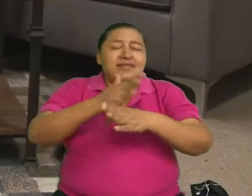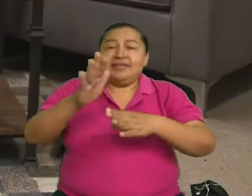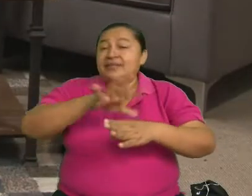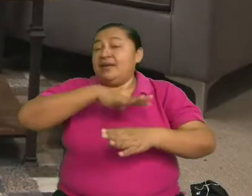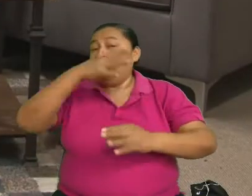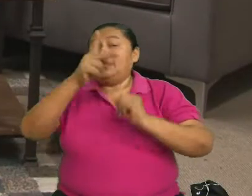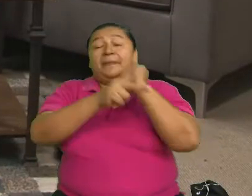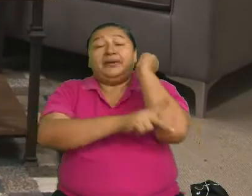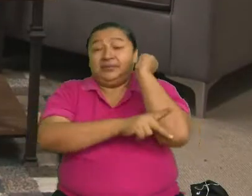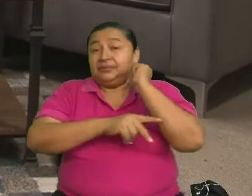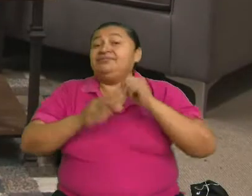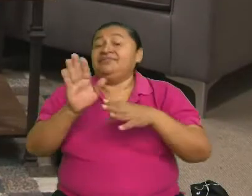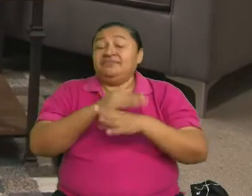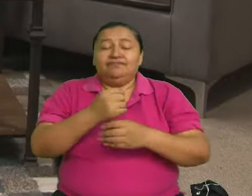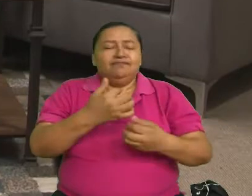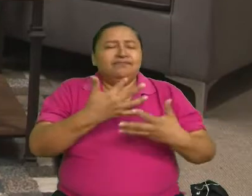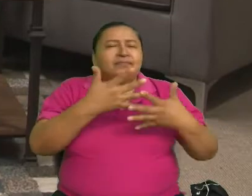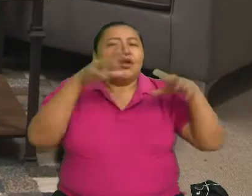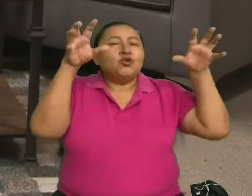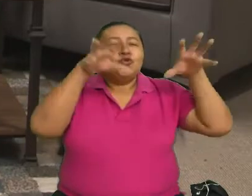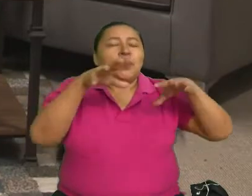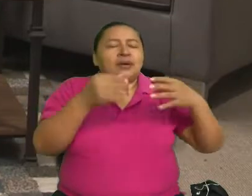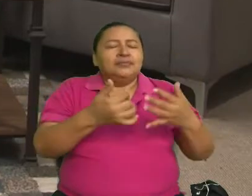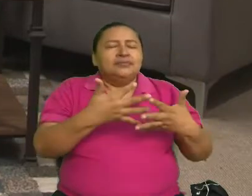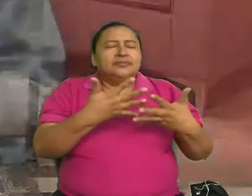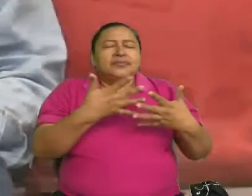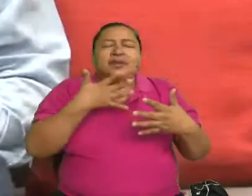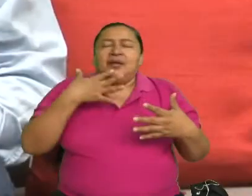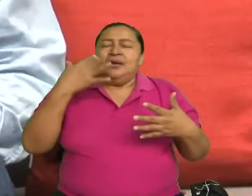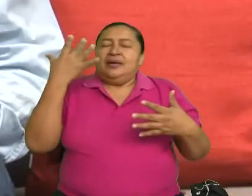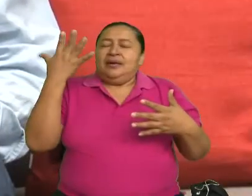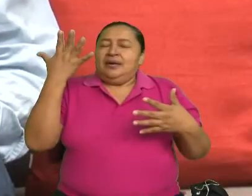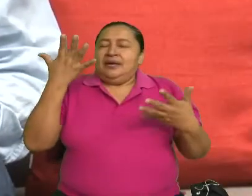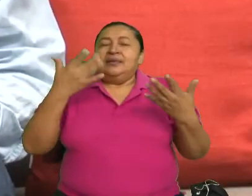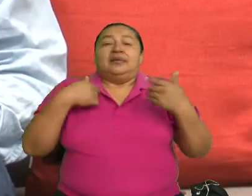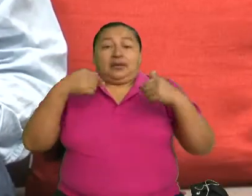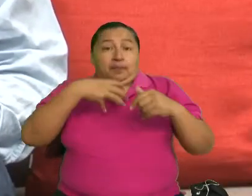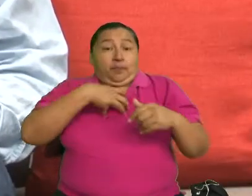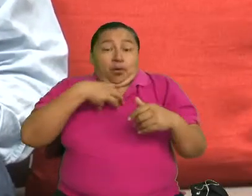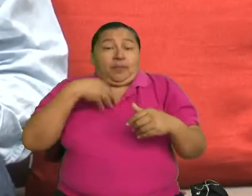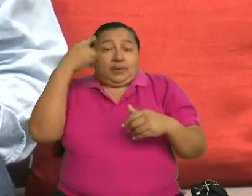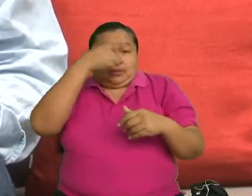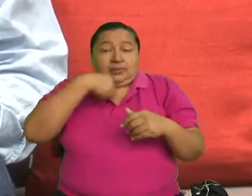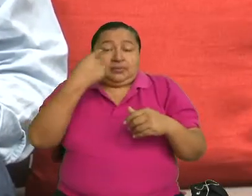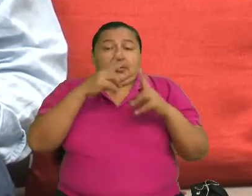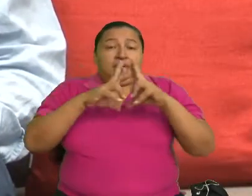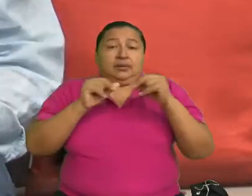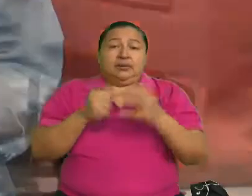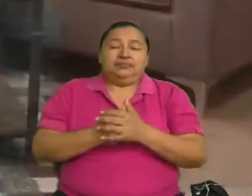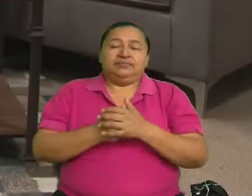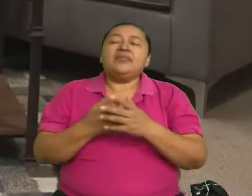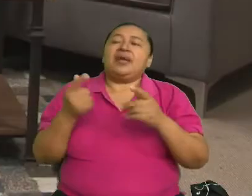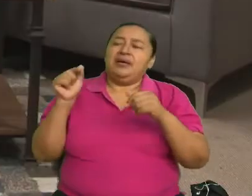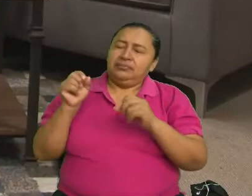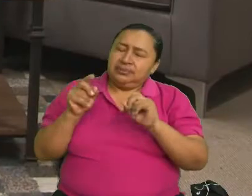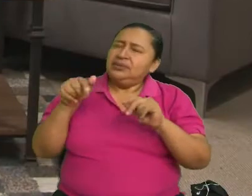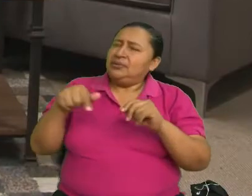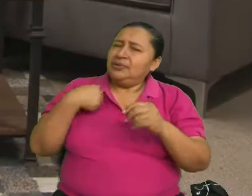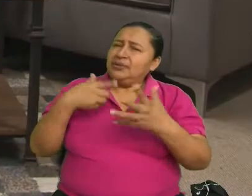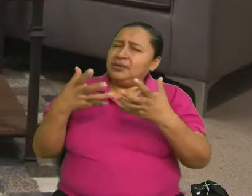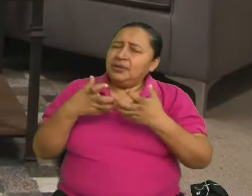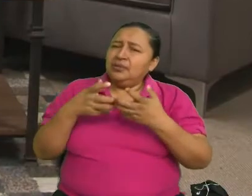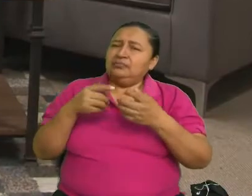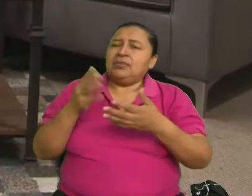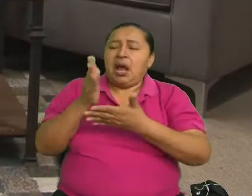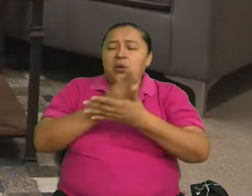países. Claro aquí que sí. Es más rica y es parte de la identidad, fíjate. Y aquí quisiera empezar con algunos aspectos, don